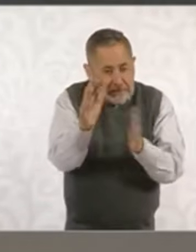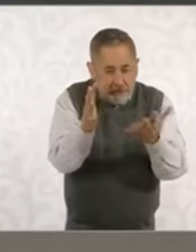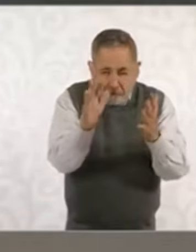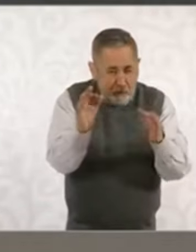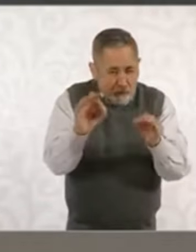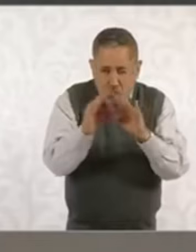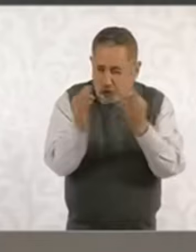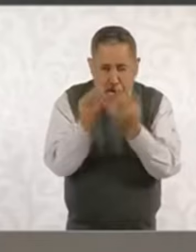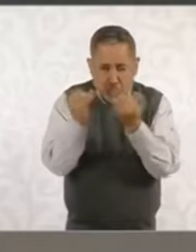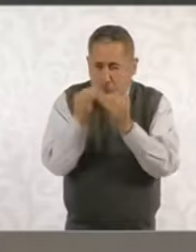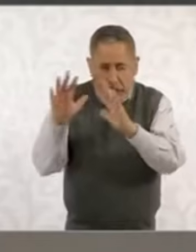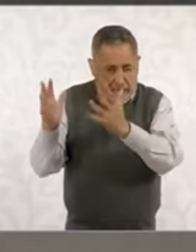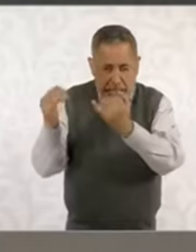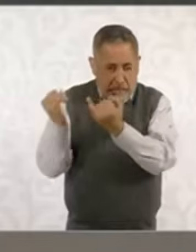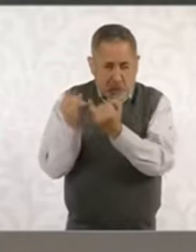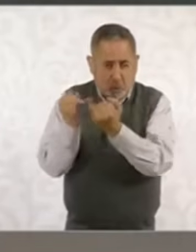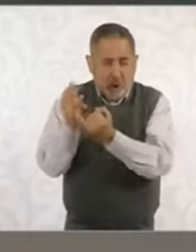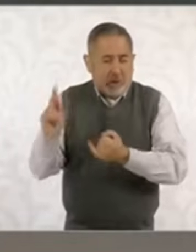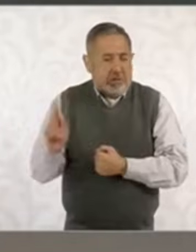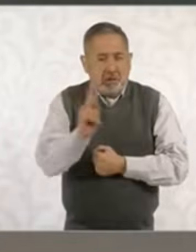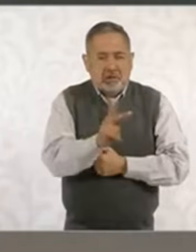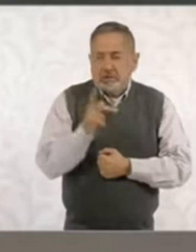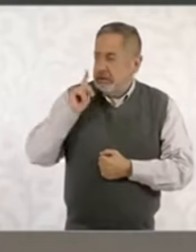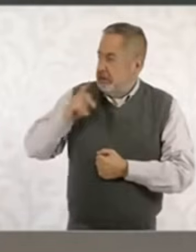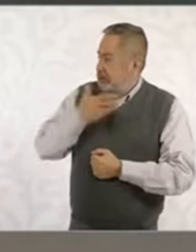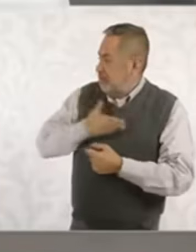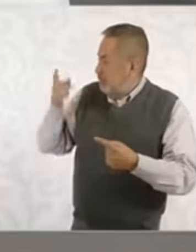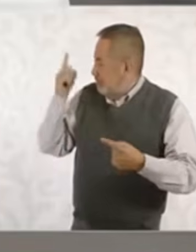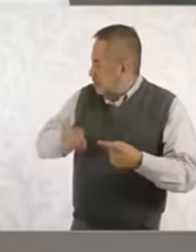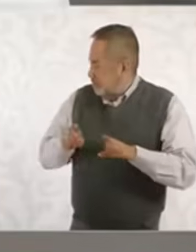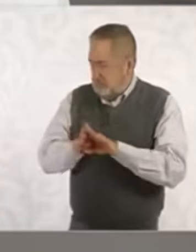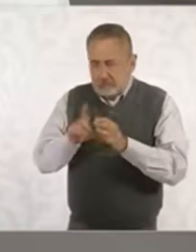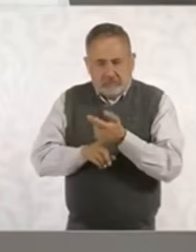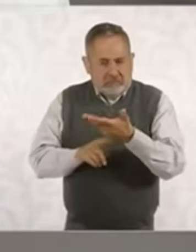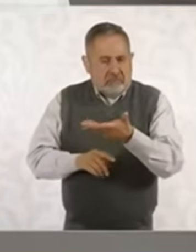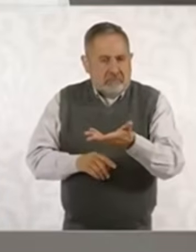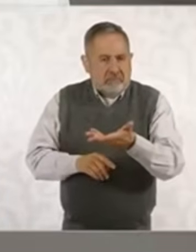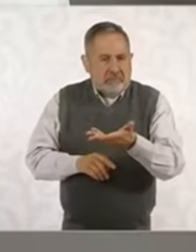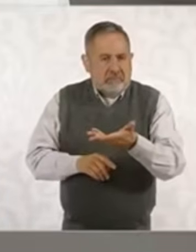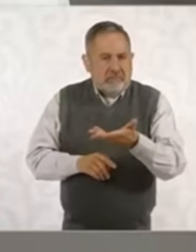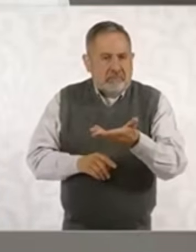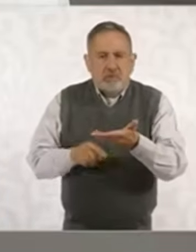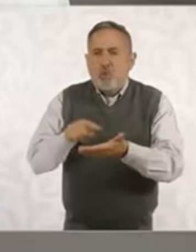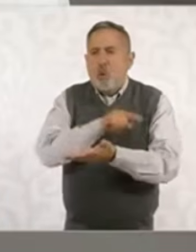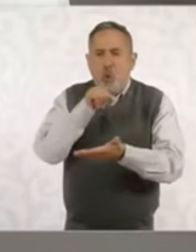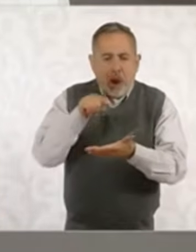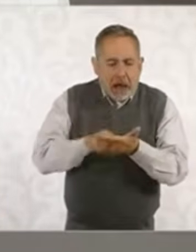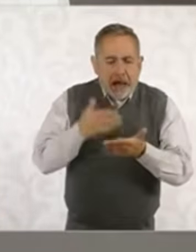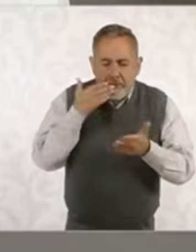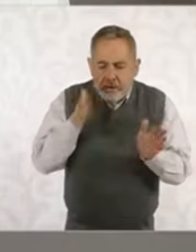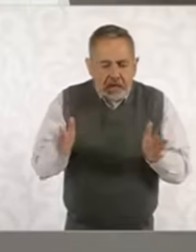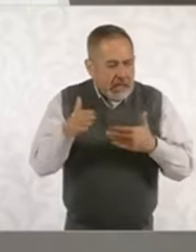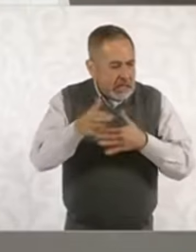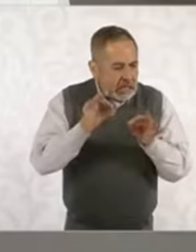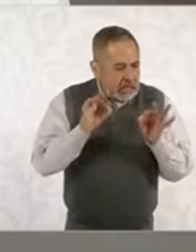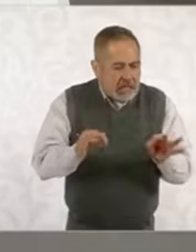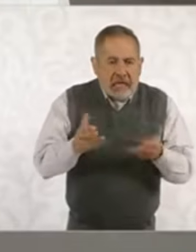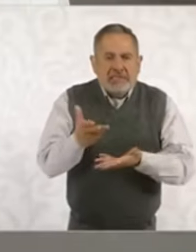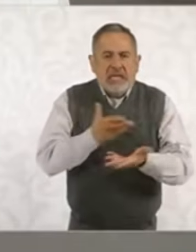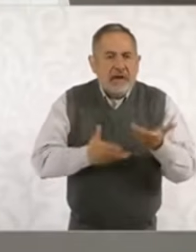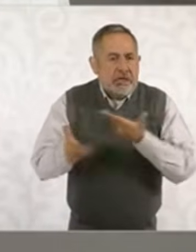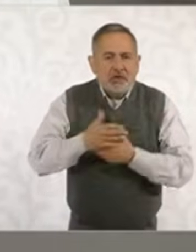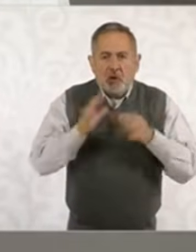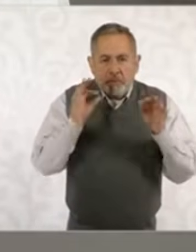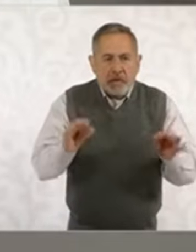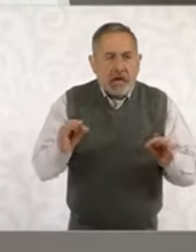construyendo. Vivienda tal y como nos pidió la presidenta, bien ubicada, con todos los servicios,